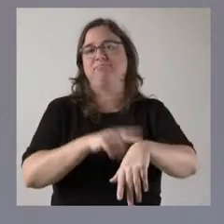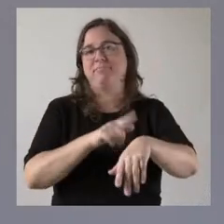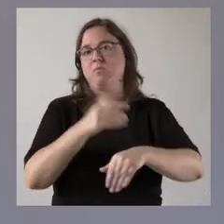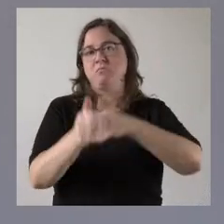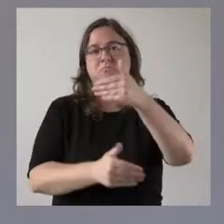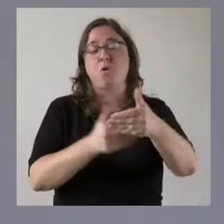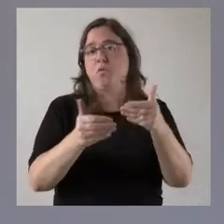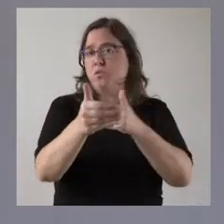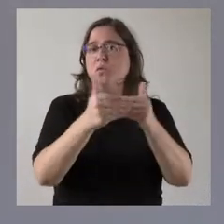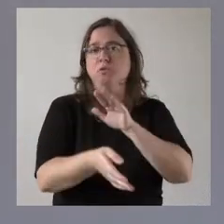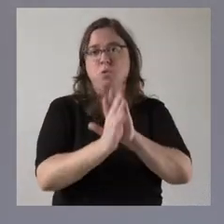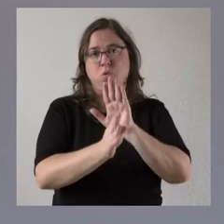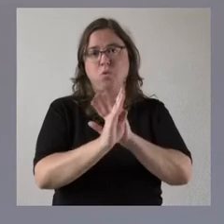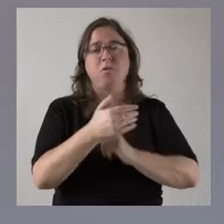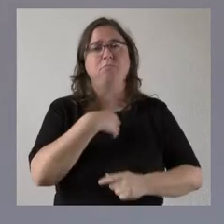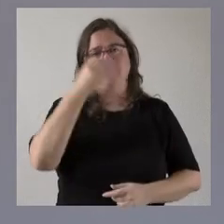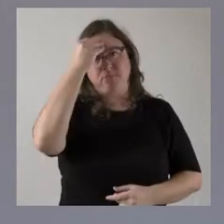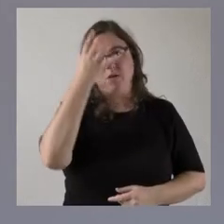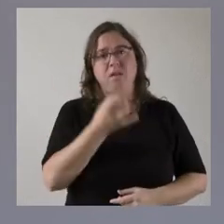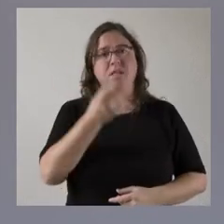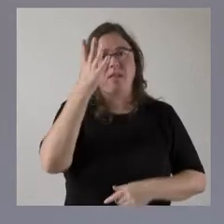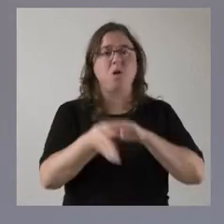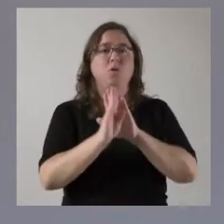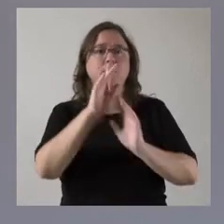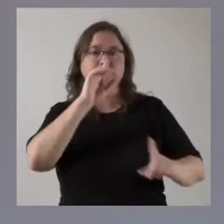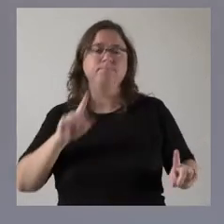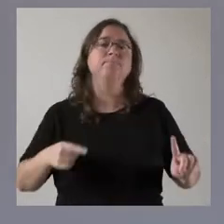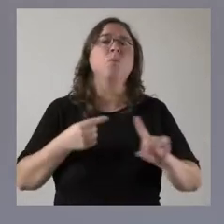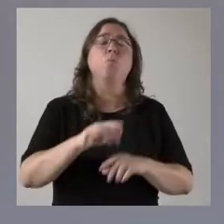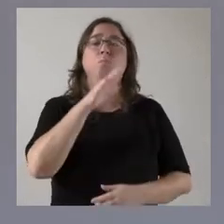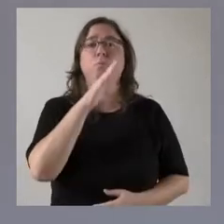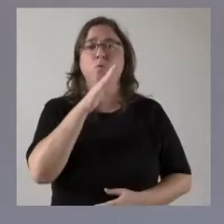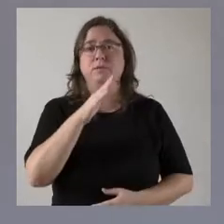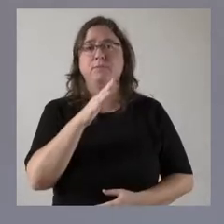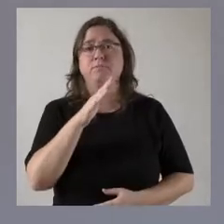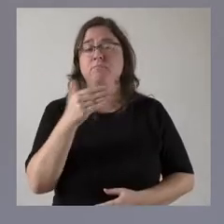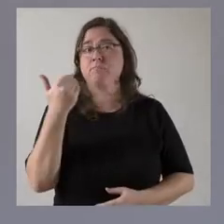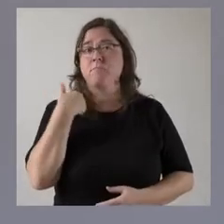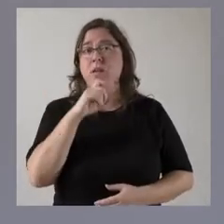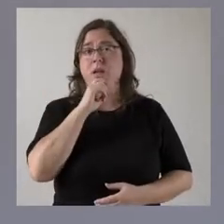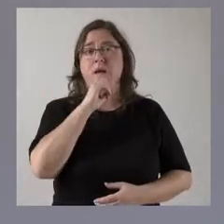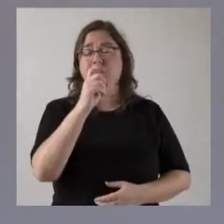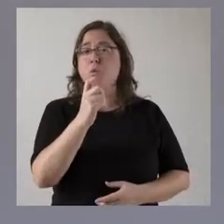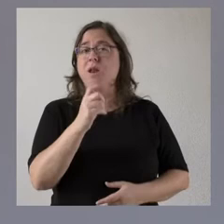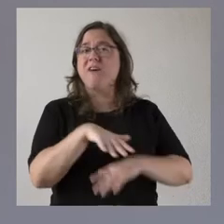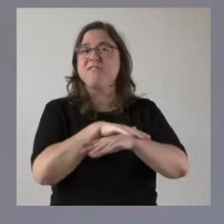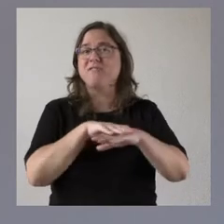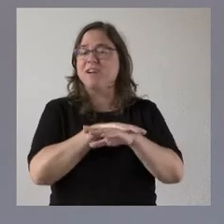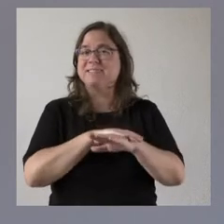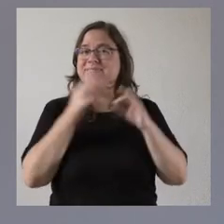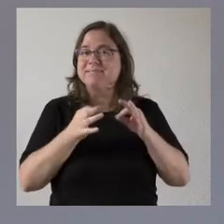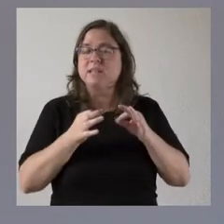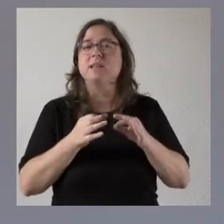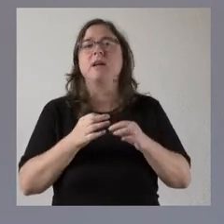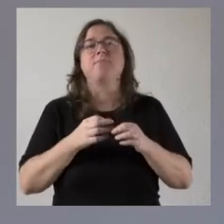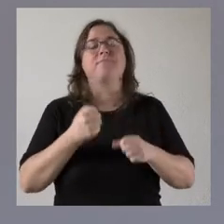inmediato futuro y Por tanto se sigan planteando iniciativas para el próximo tiempo les decía que uno de los ejes esenciales de actuación del gobierno de Castilla